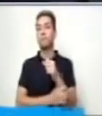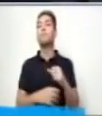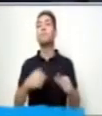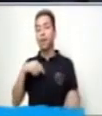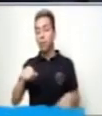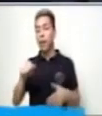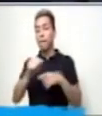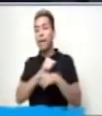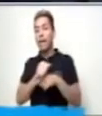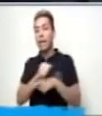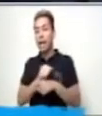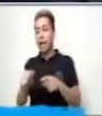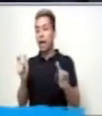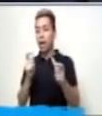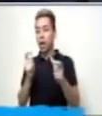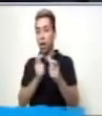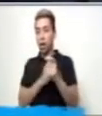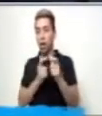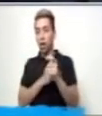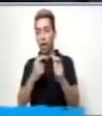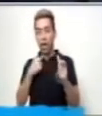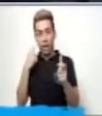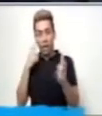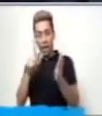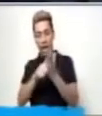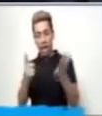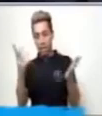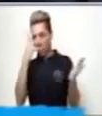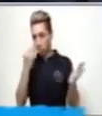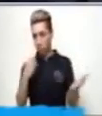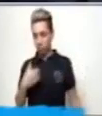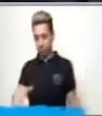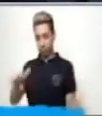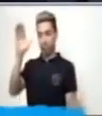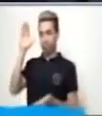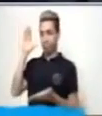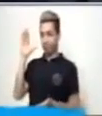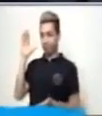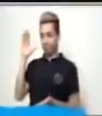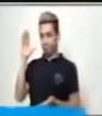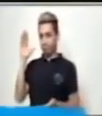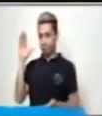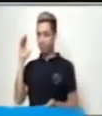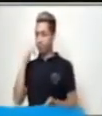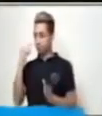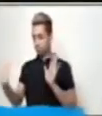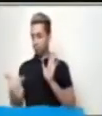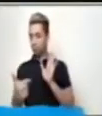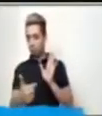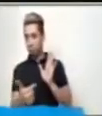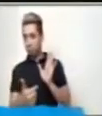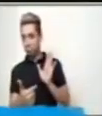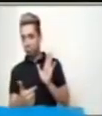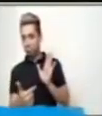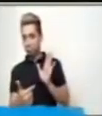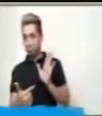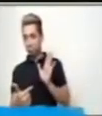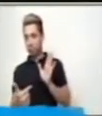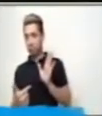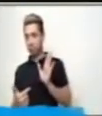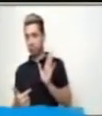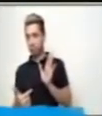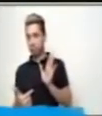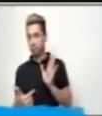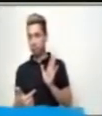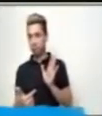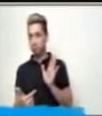muy precioso que tengo en mis manos. Puedes observarlo. Y vamos a